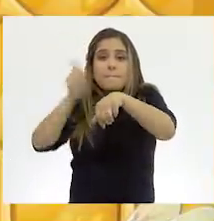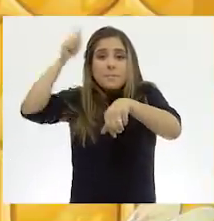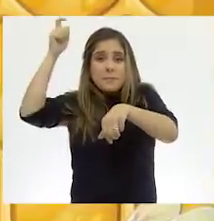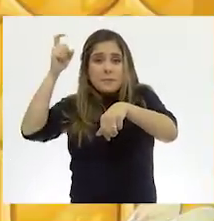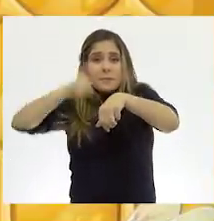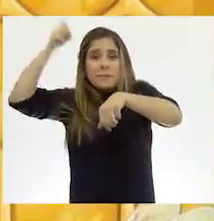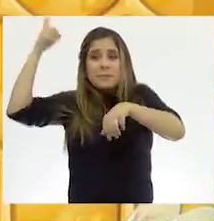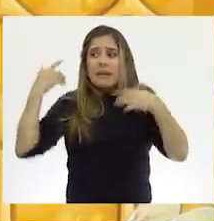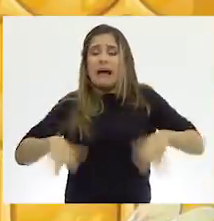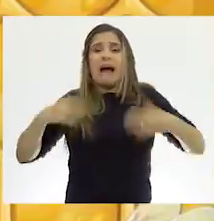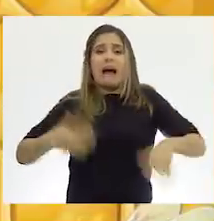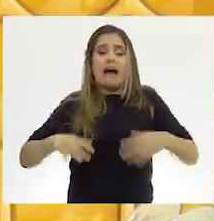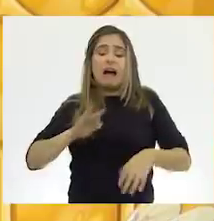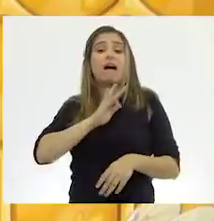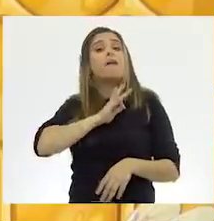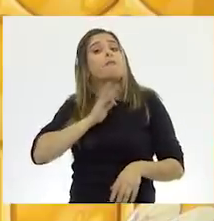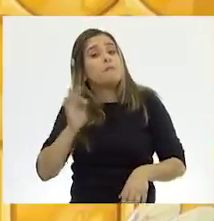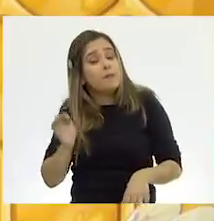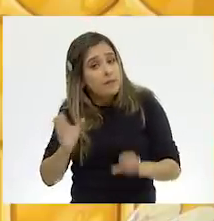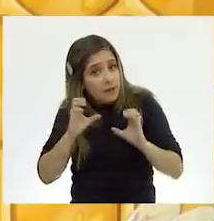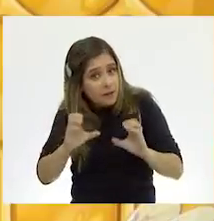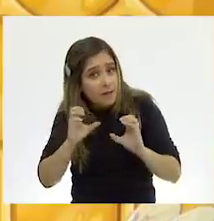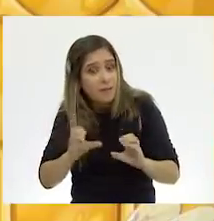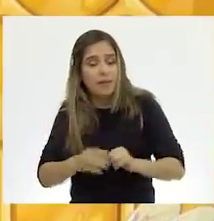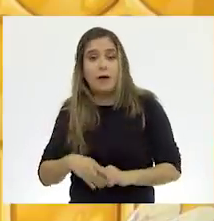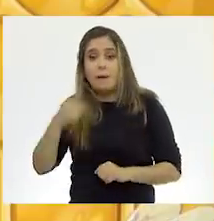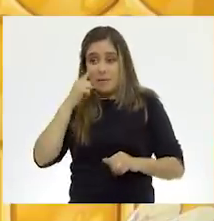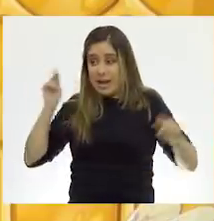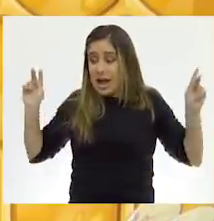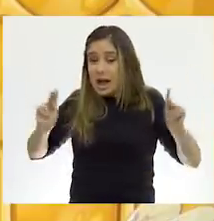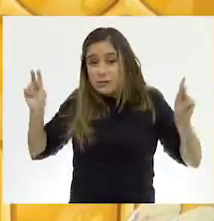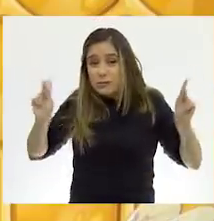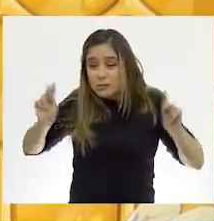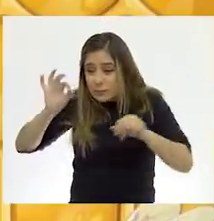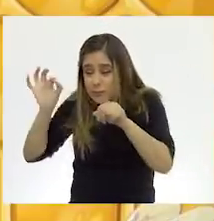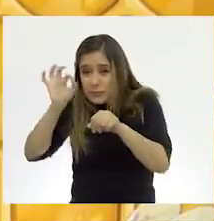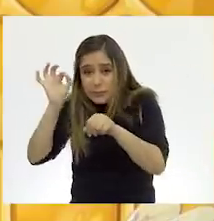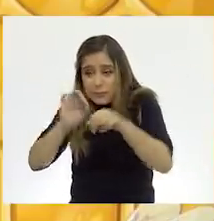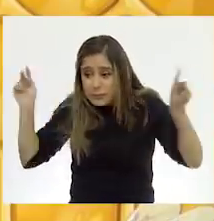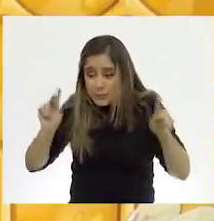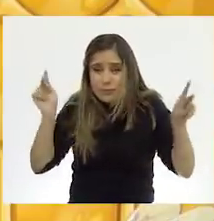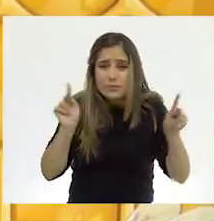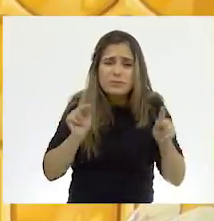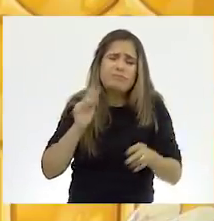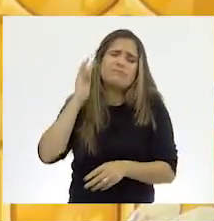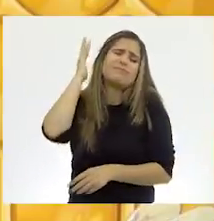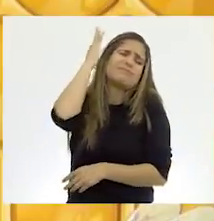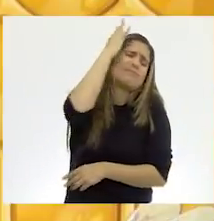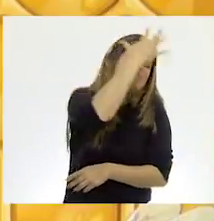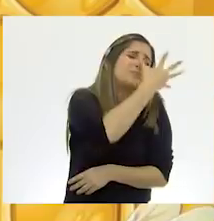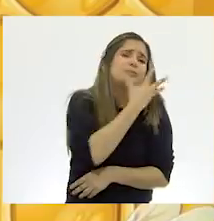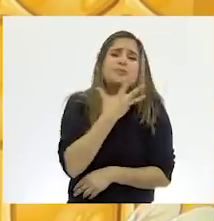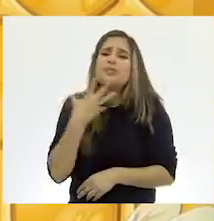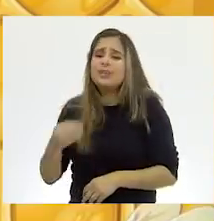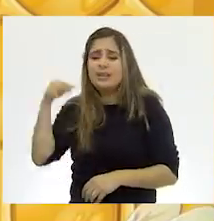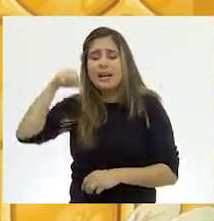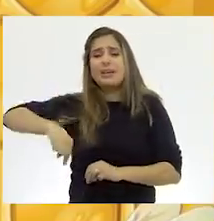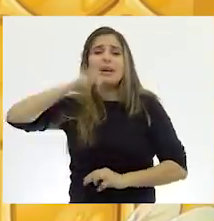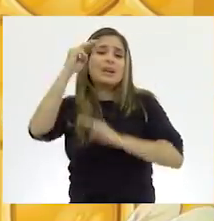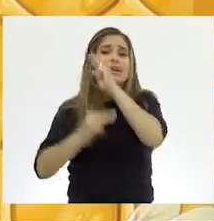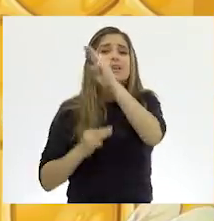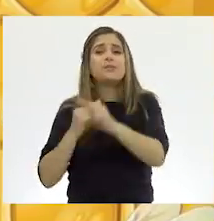terminar diciendo que las abejas son una maravilla en nuestro